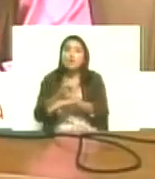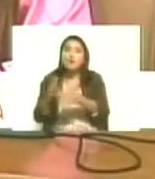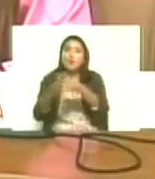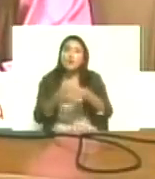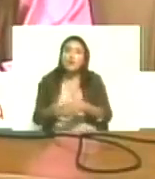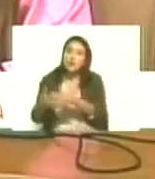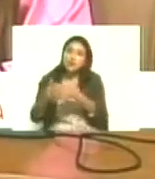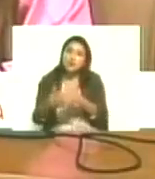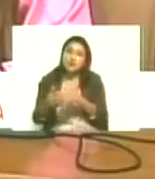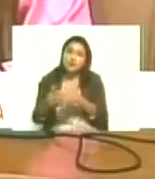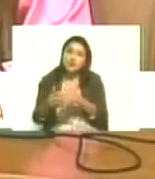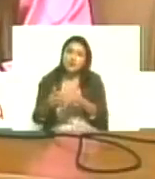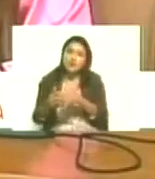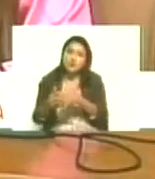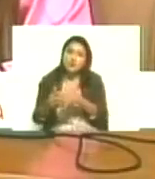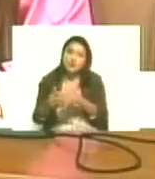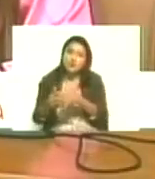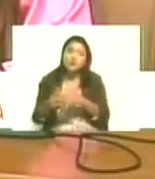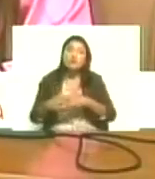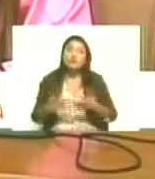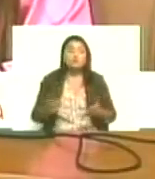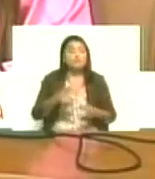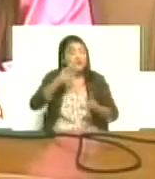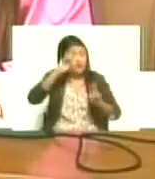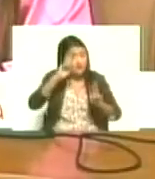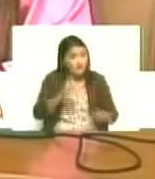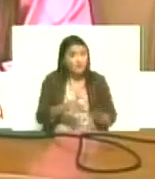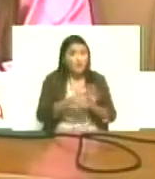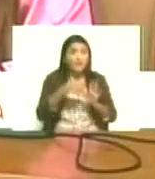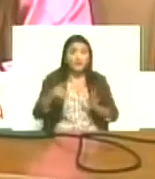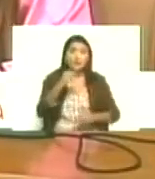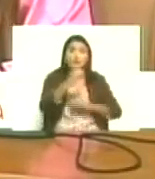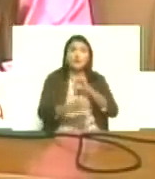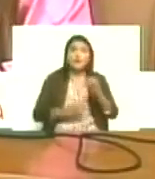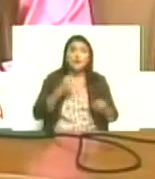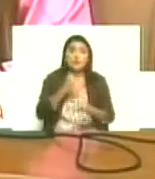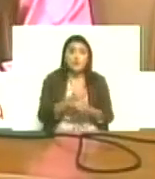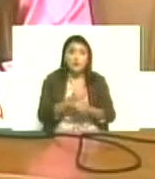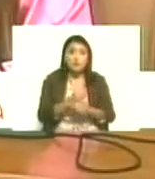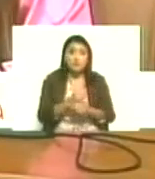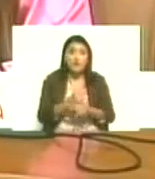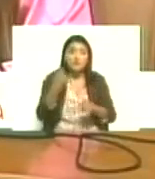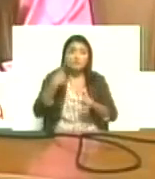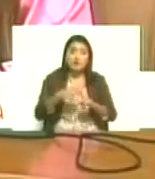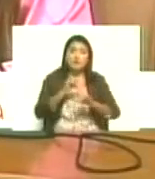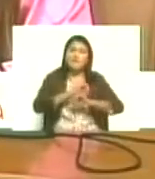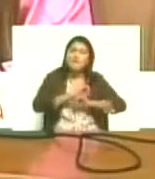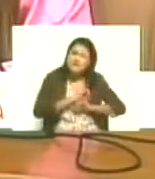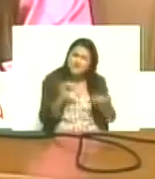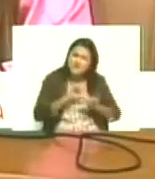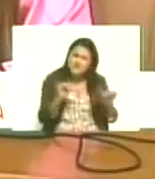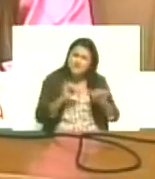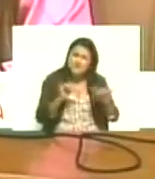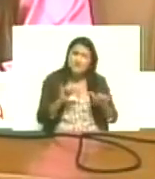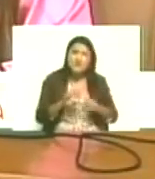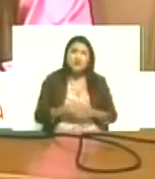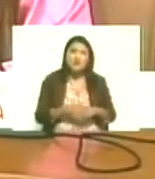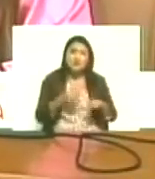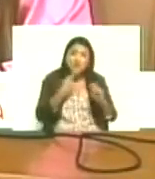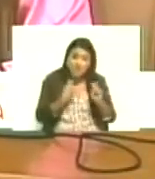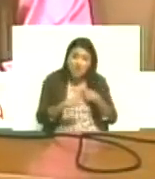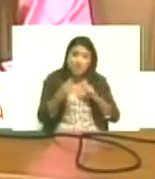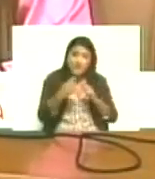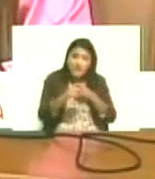de América a retomar el respeto del derecho internacional y abandonar definitivamente sus viejas